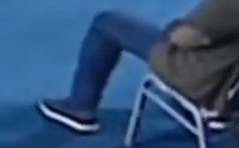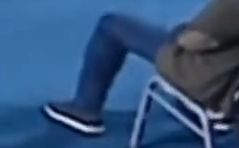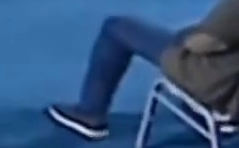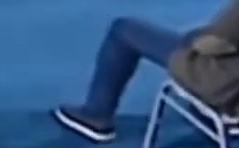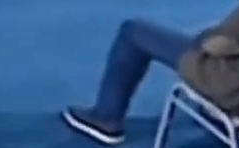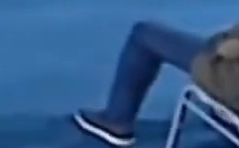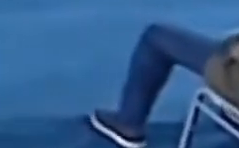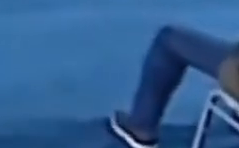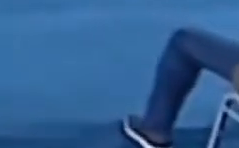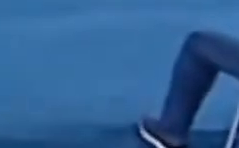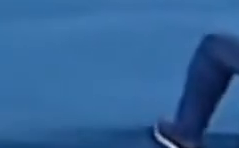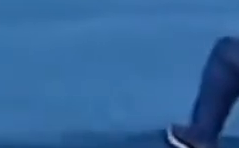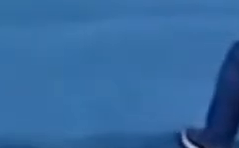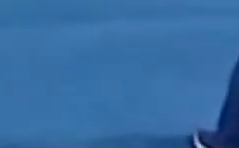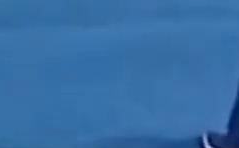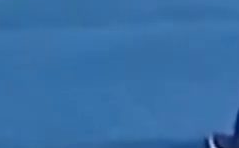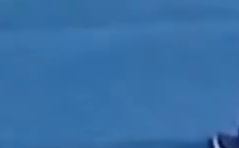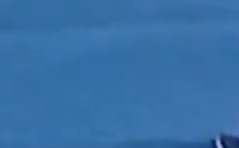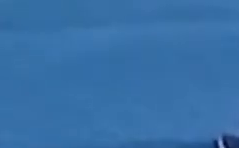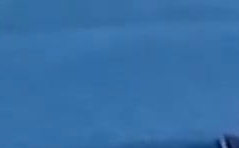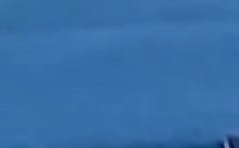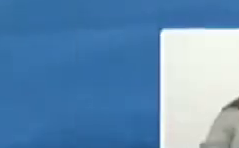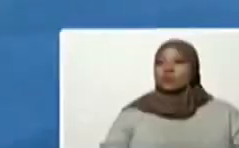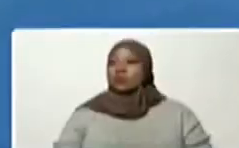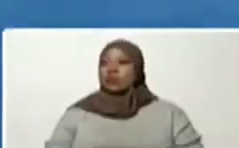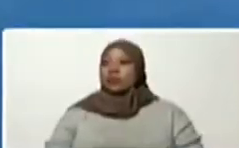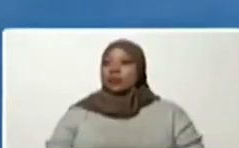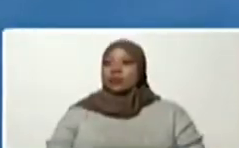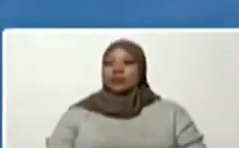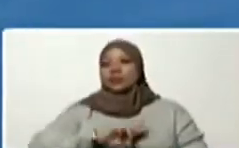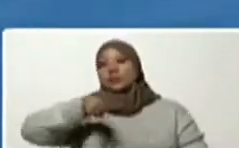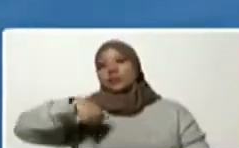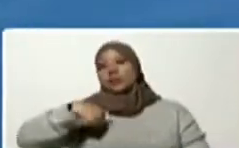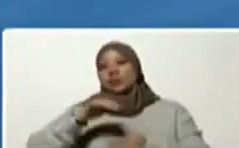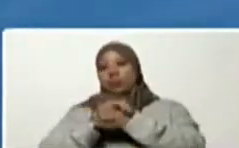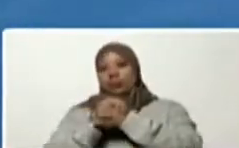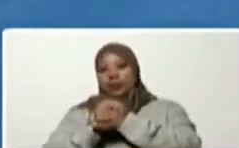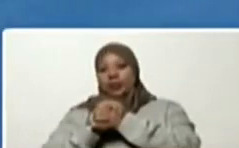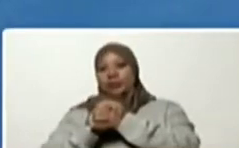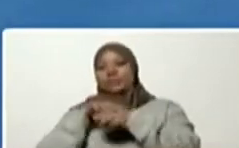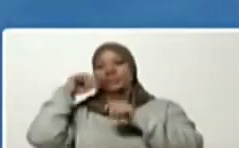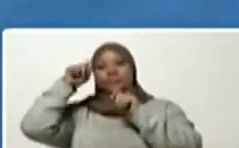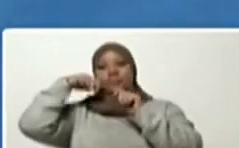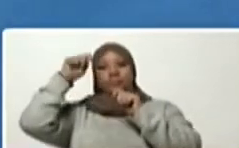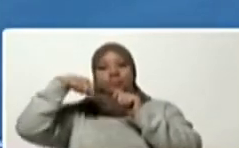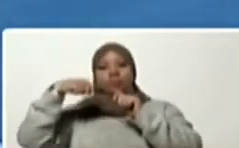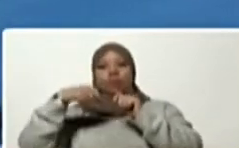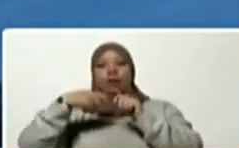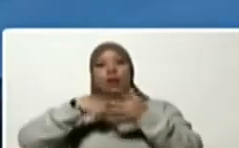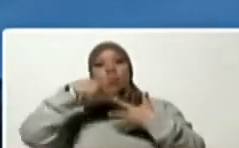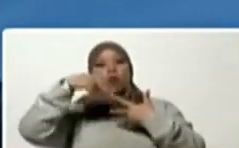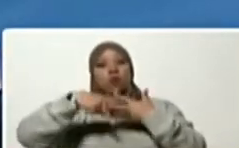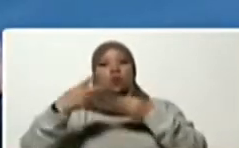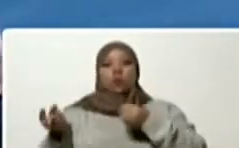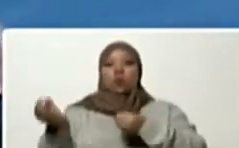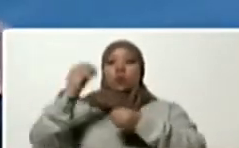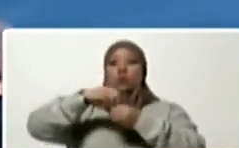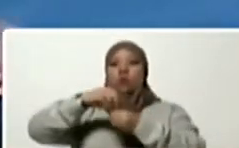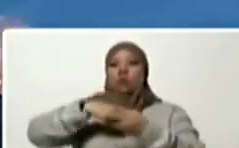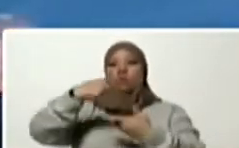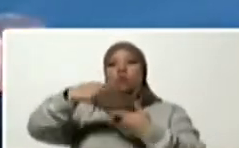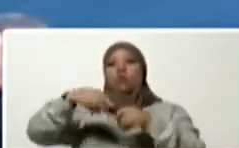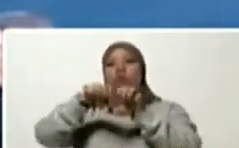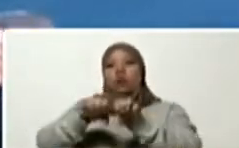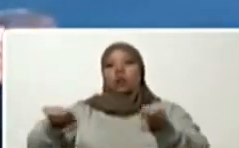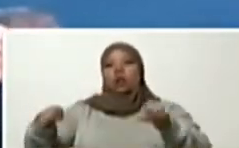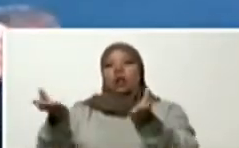Nuestra amiga Lizzie Freya. Y ella nos propone incluir en los programas educativos